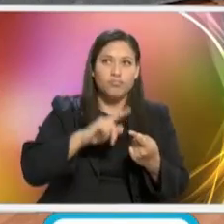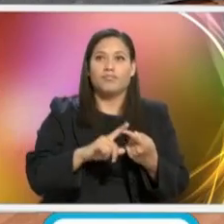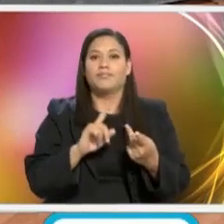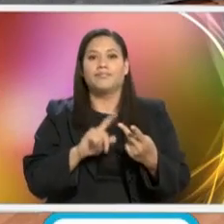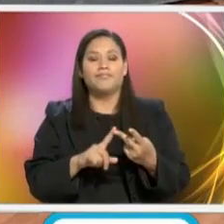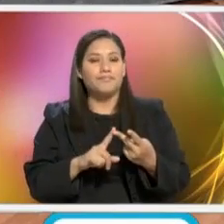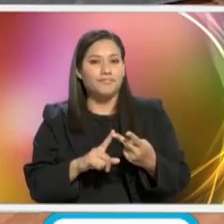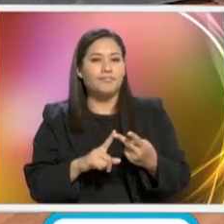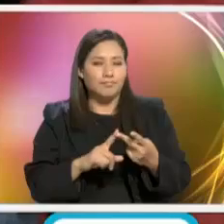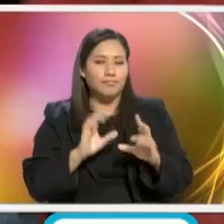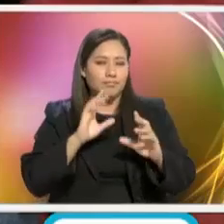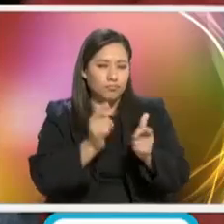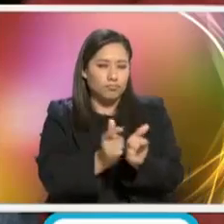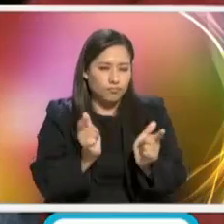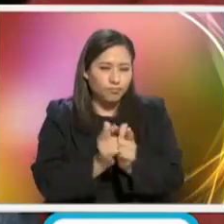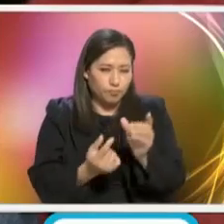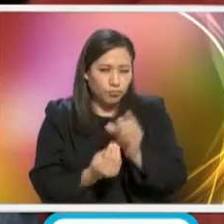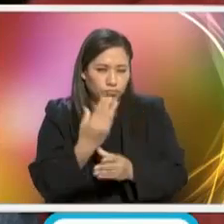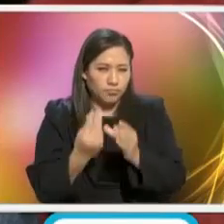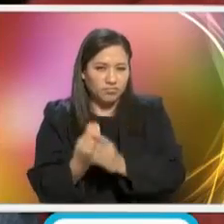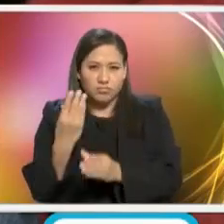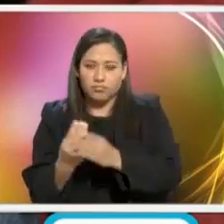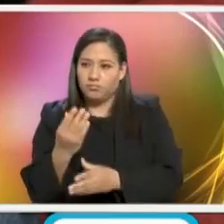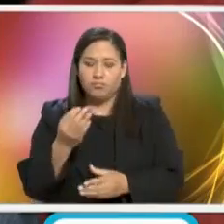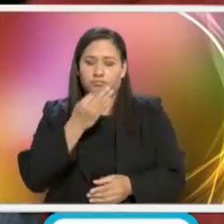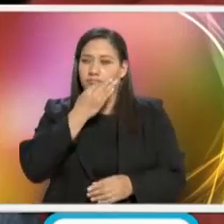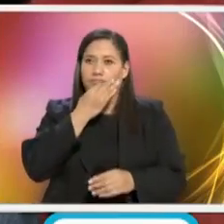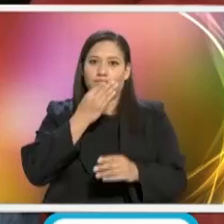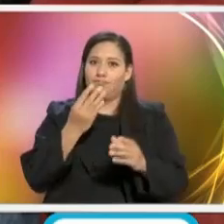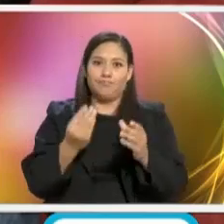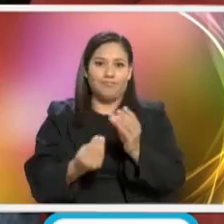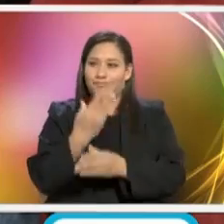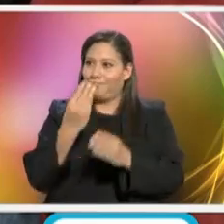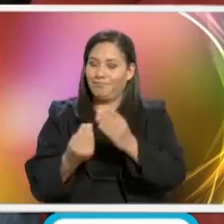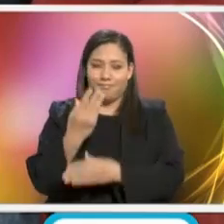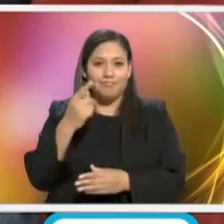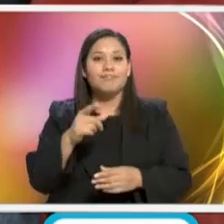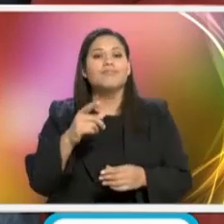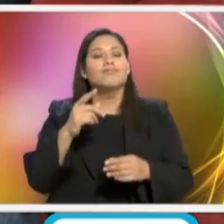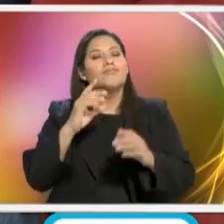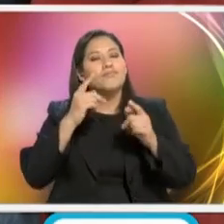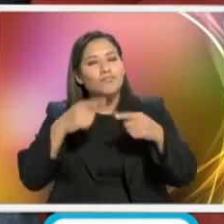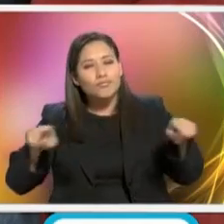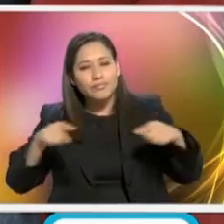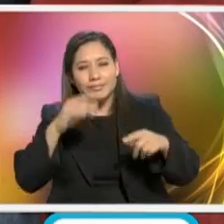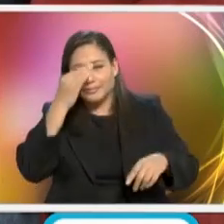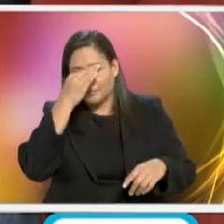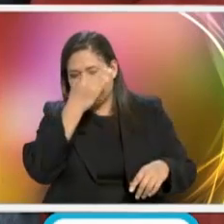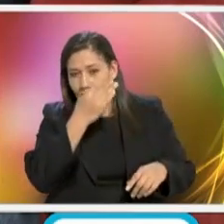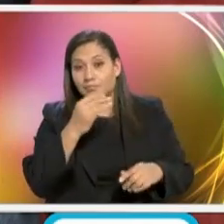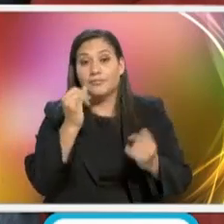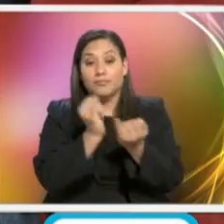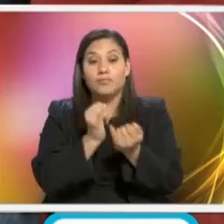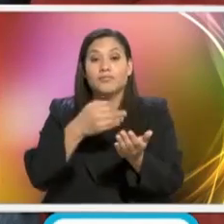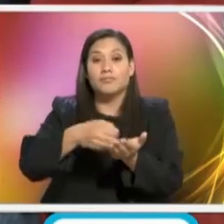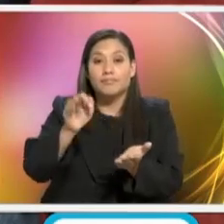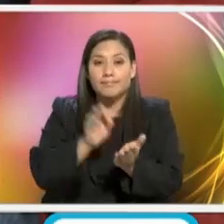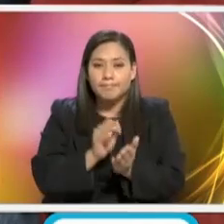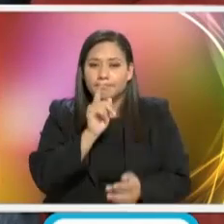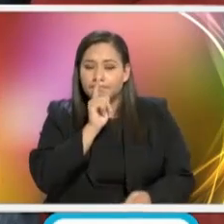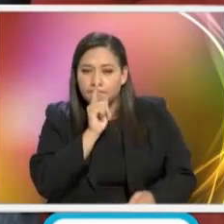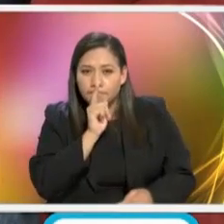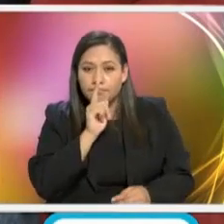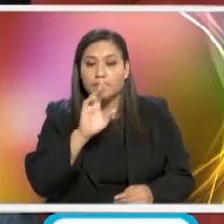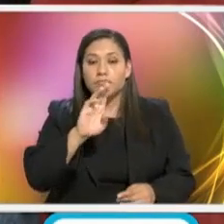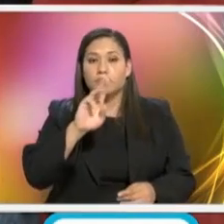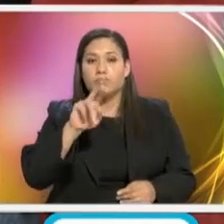bueno, pero realmente eran como grupos de un más o menos de pop. Sí. Y Héroes del Silencio, que no, bueno, el Bunbury no